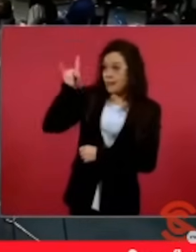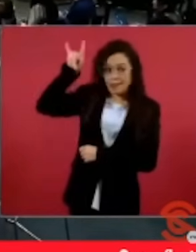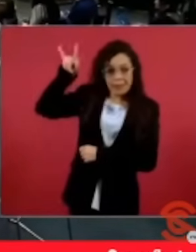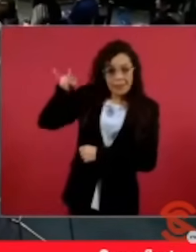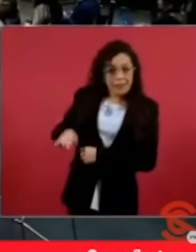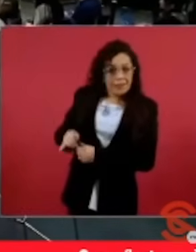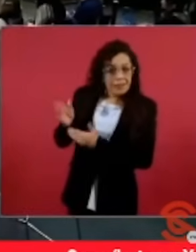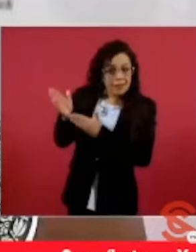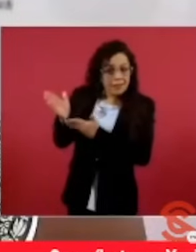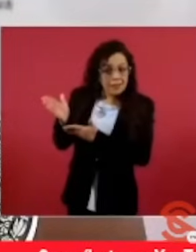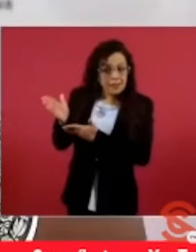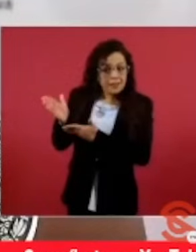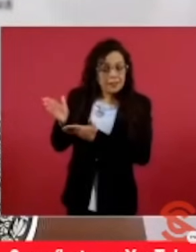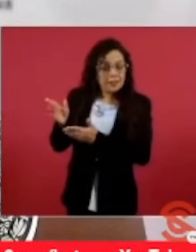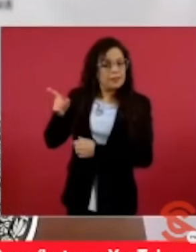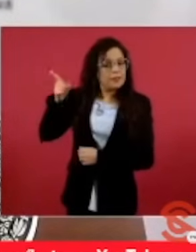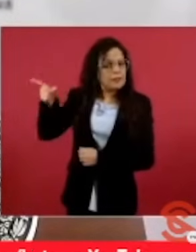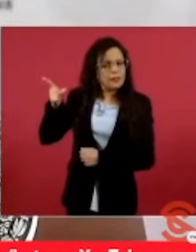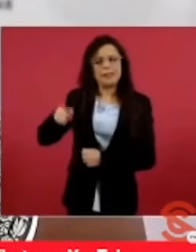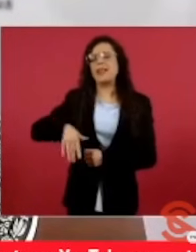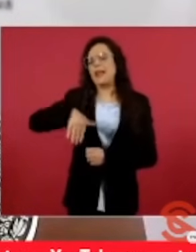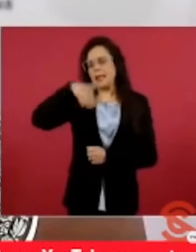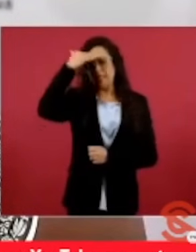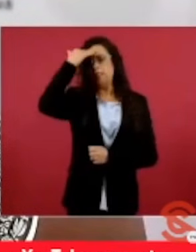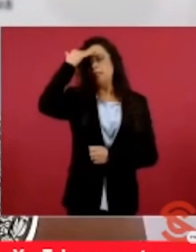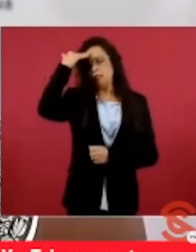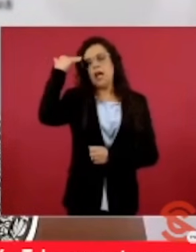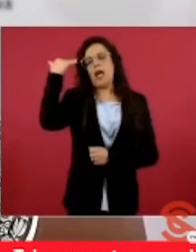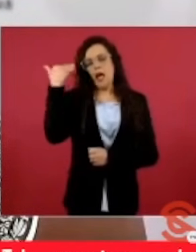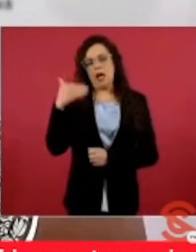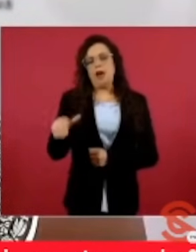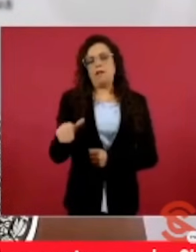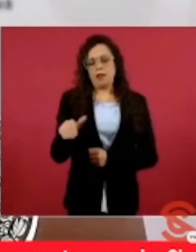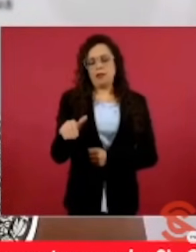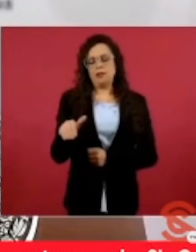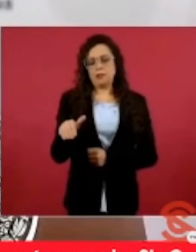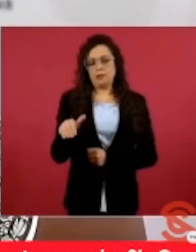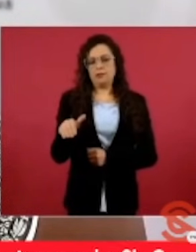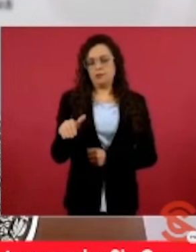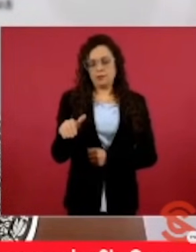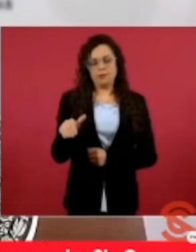que ellos saben eh Ellos